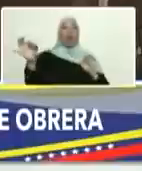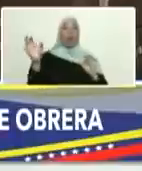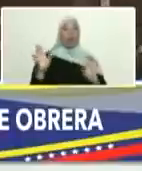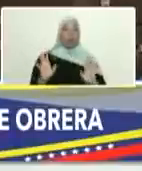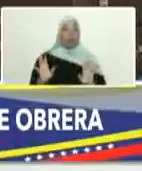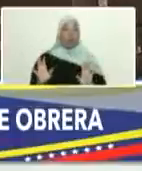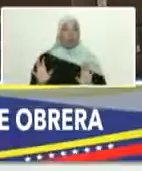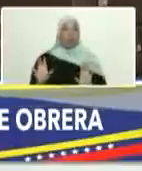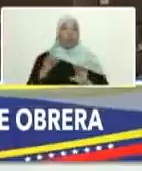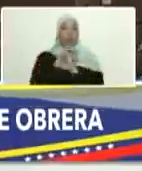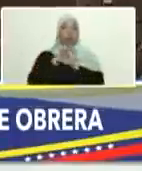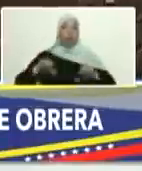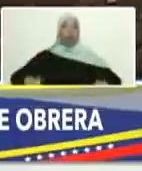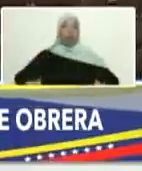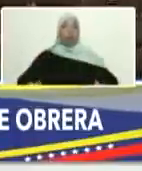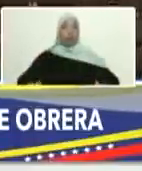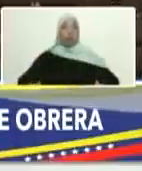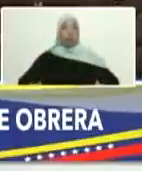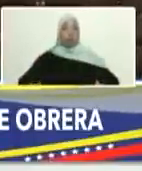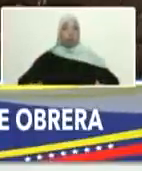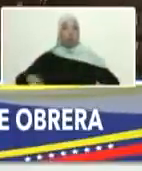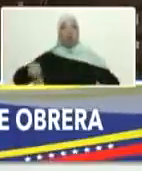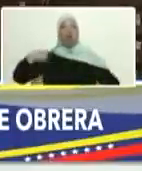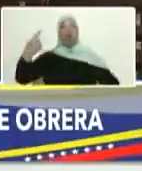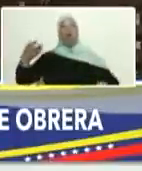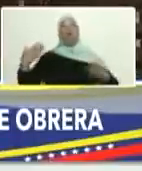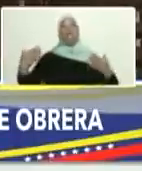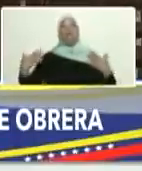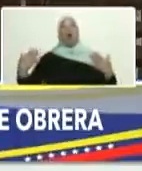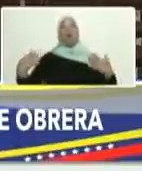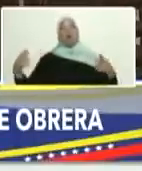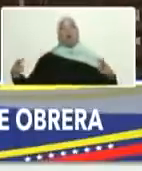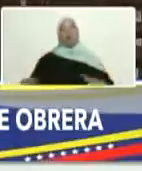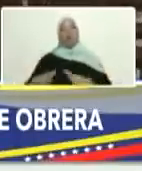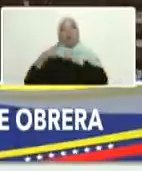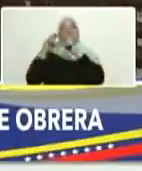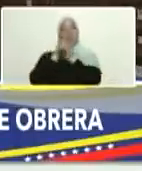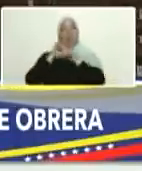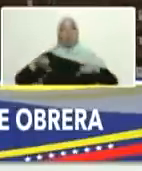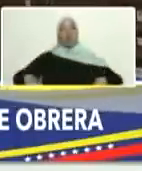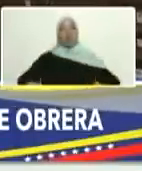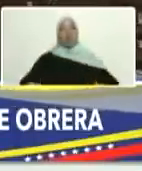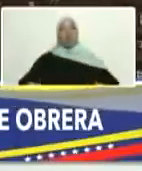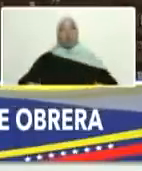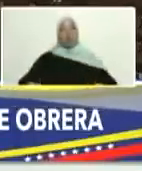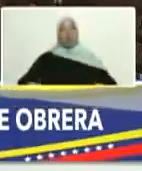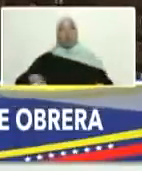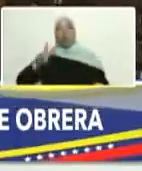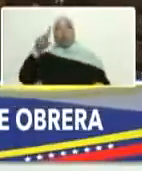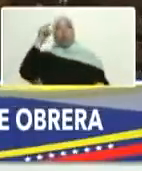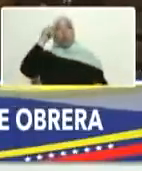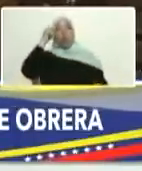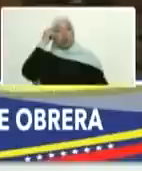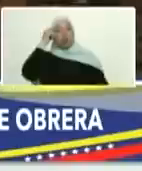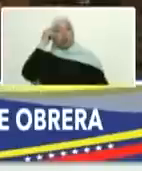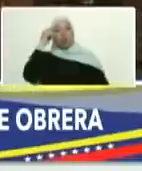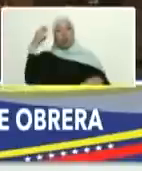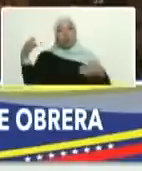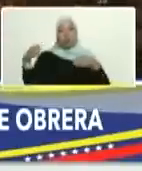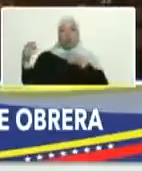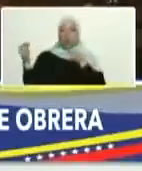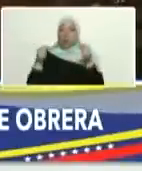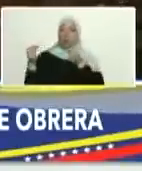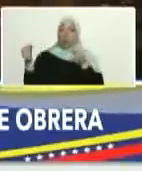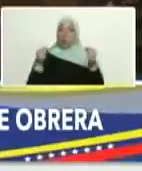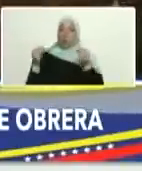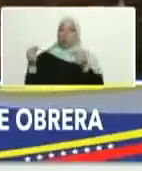previsiones. Y nos vemos en Guayana pronto. Pongan la fecha. Y allá nos vamos. Dos días. Nos encerramos allá dos días en